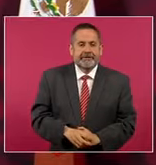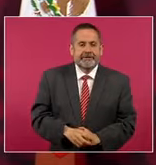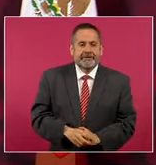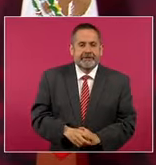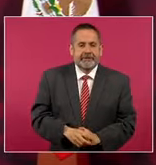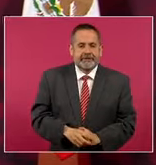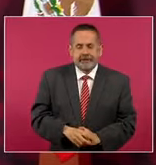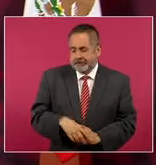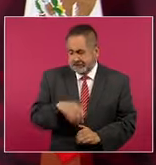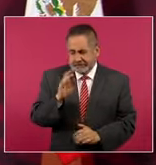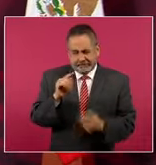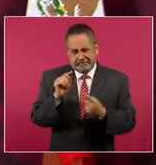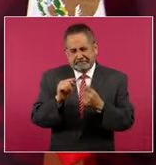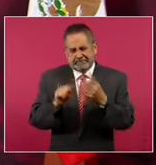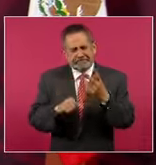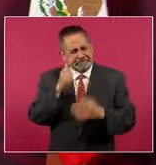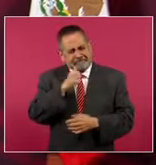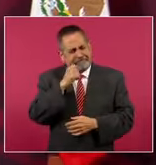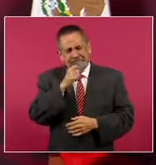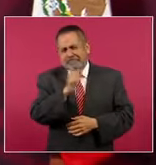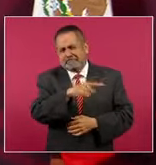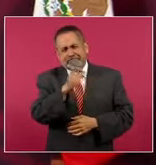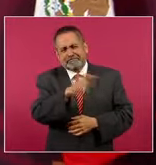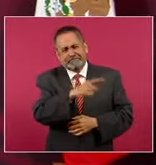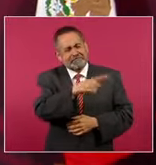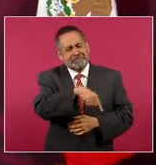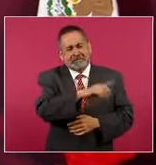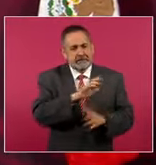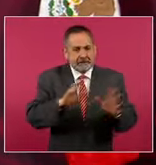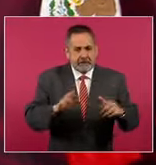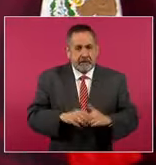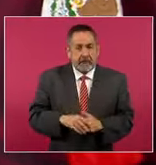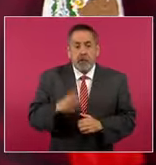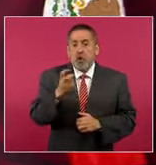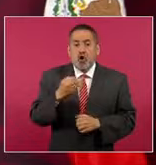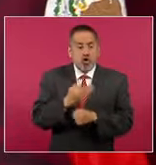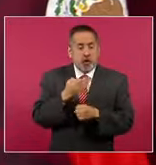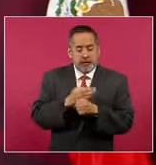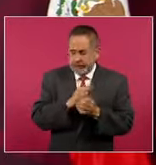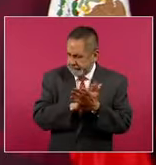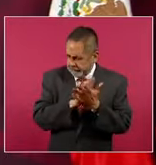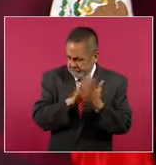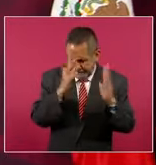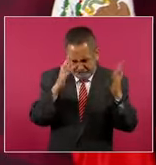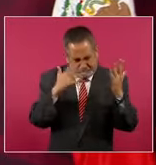Y así, siempre. No, por eso celebro